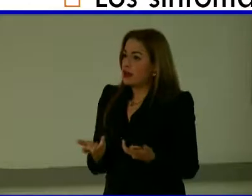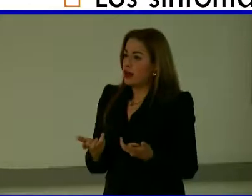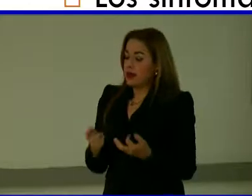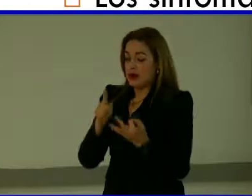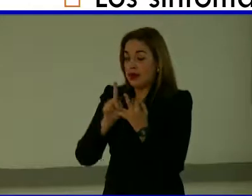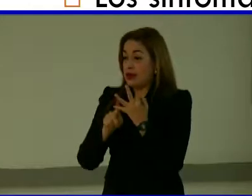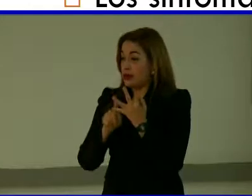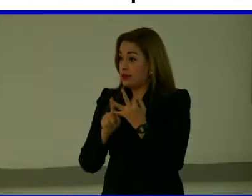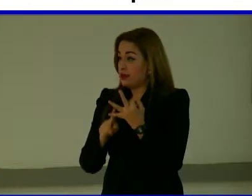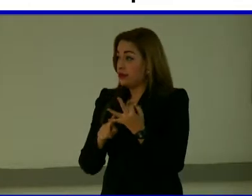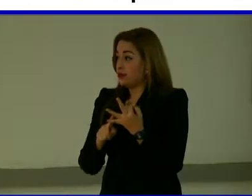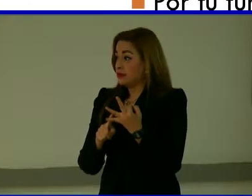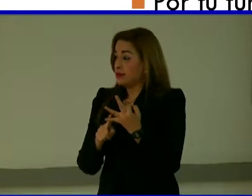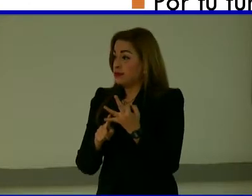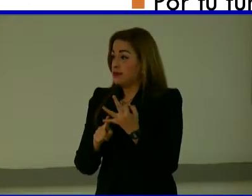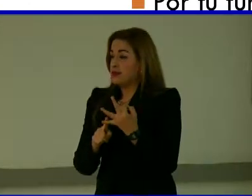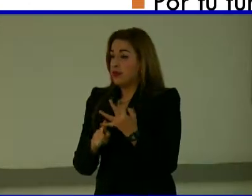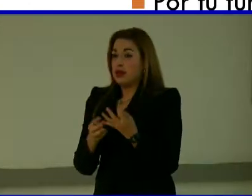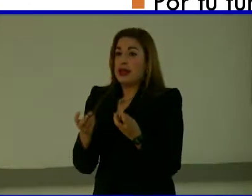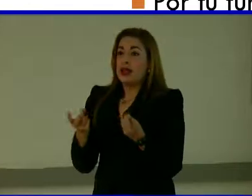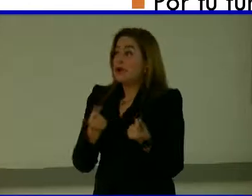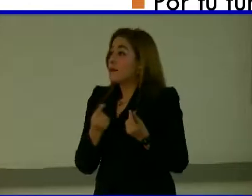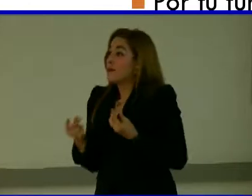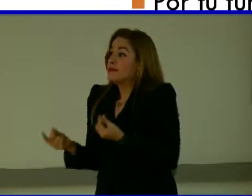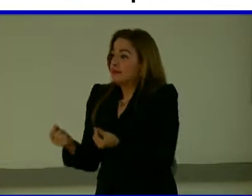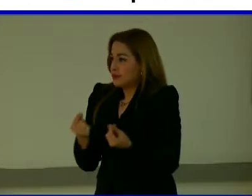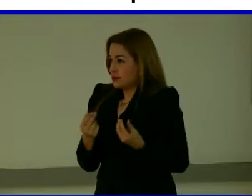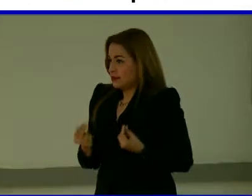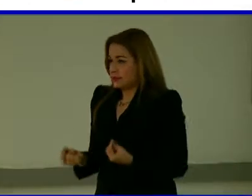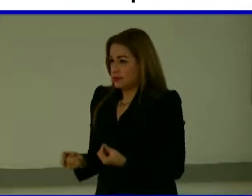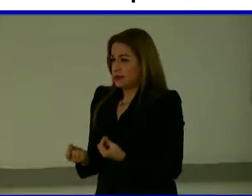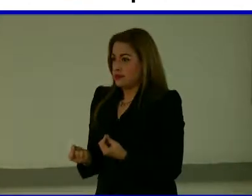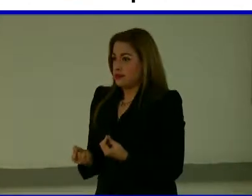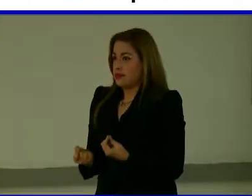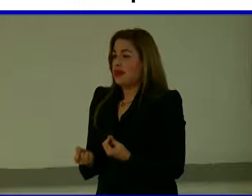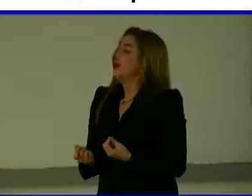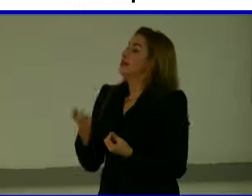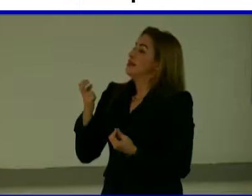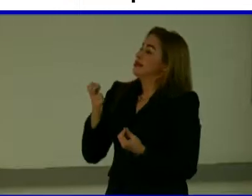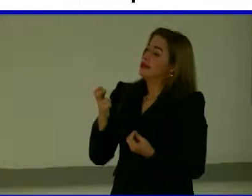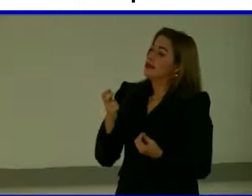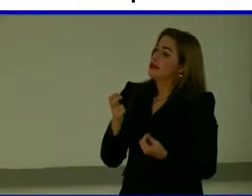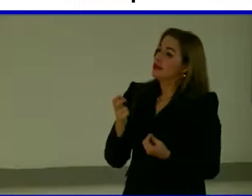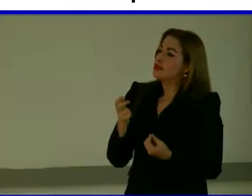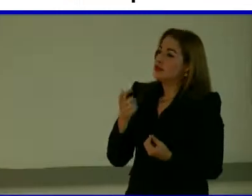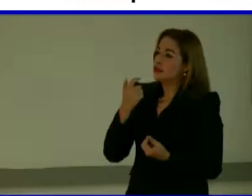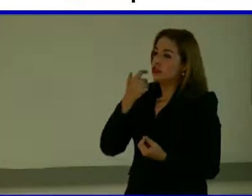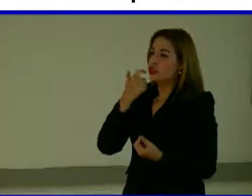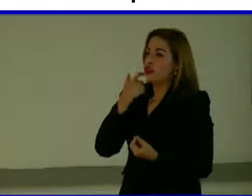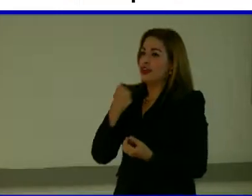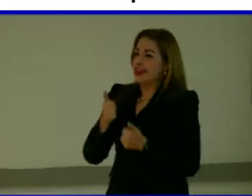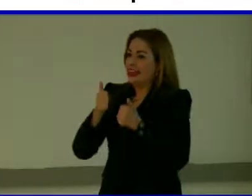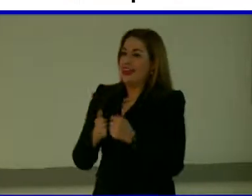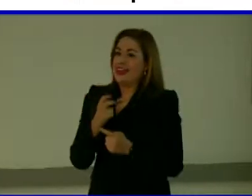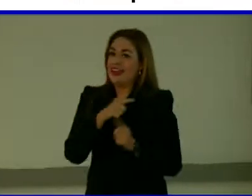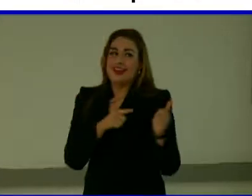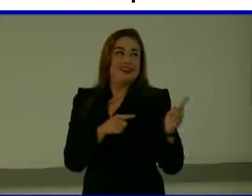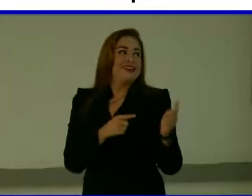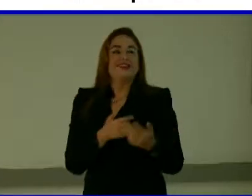es la hiperactividad. No quiere quedarse en la hiperactividad.